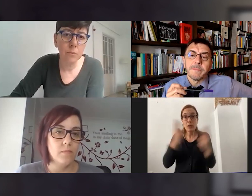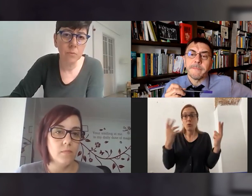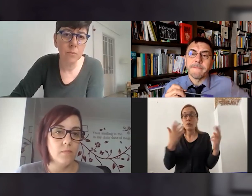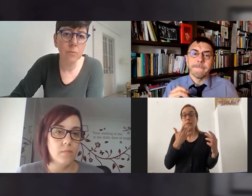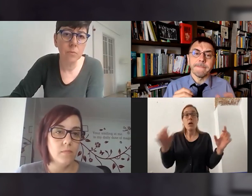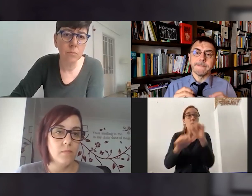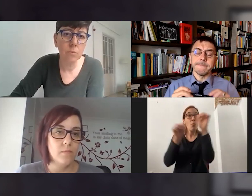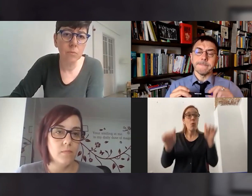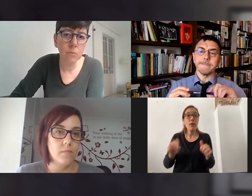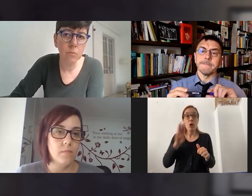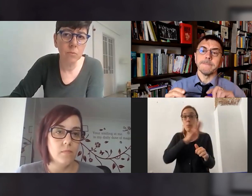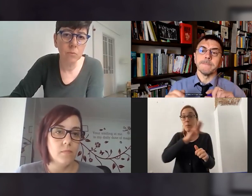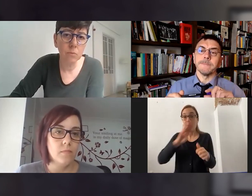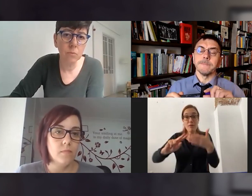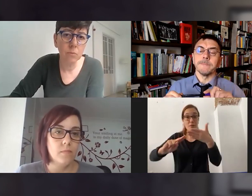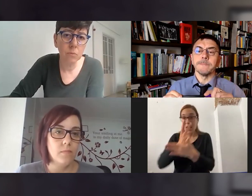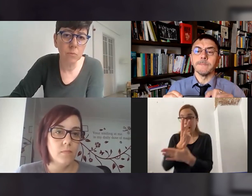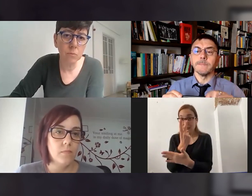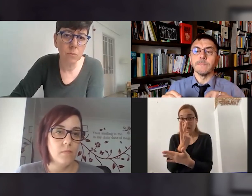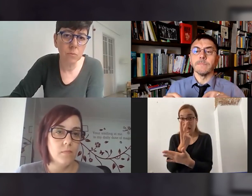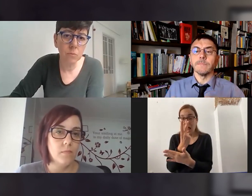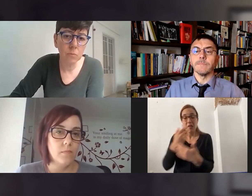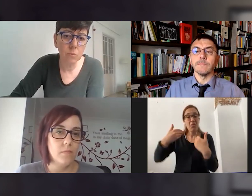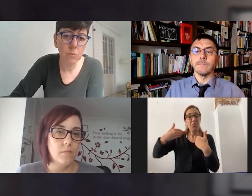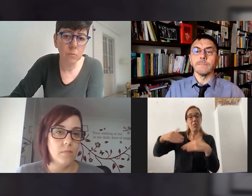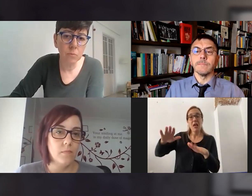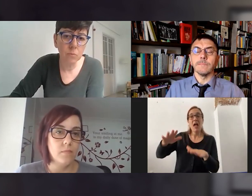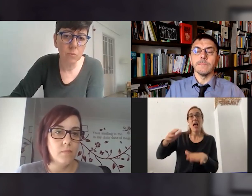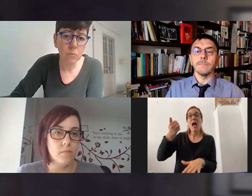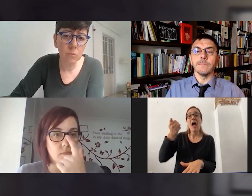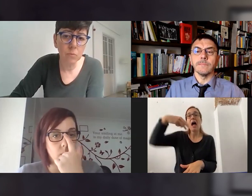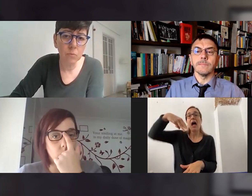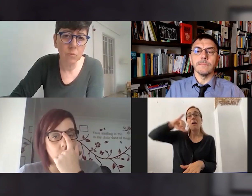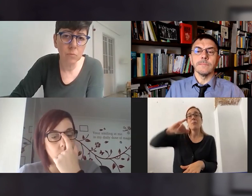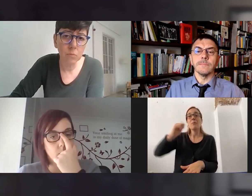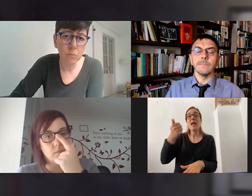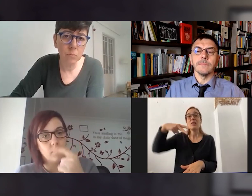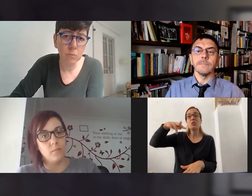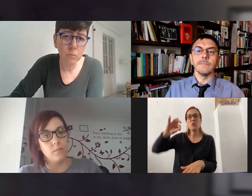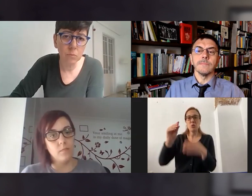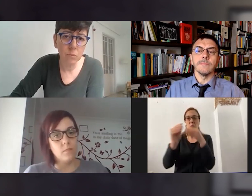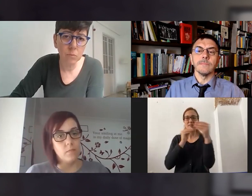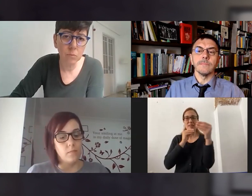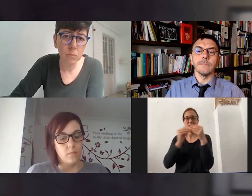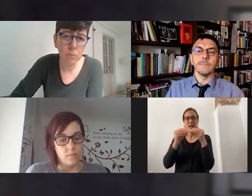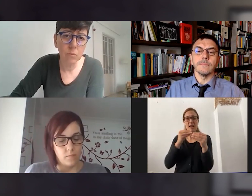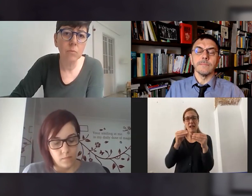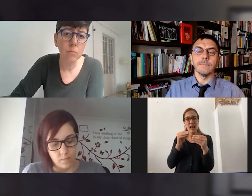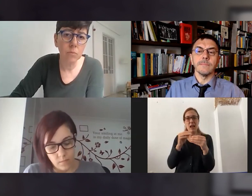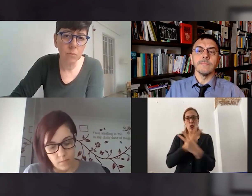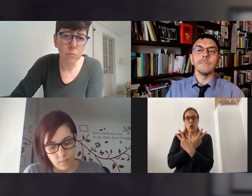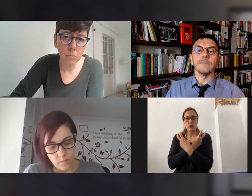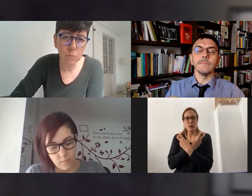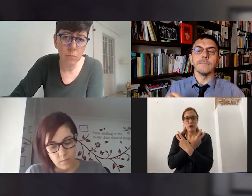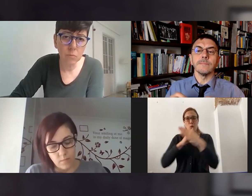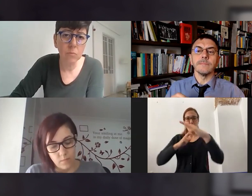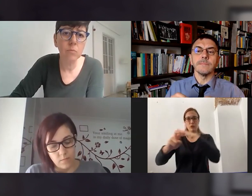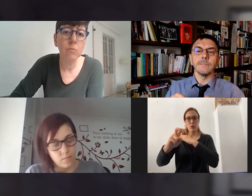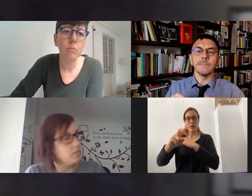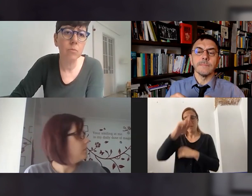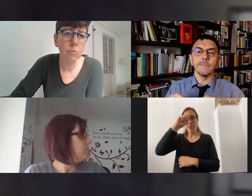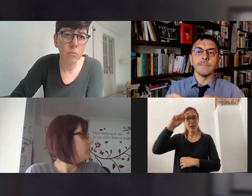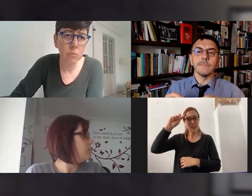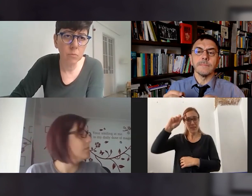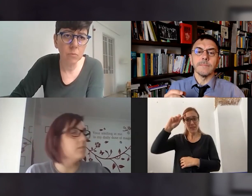fracasa en la movilidad y deja fallecidos por amianto en el metro de Madrid, estamos obligados a echar raíces entre el personal y los vecinos que lo